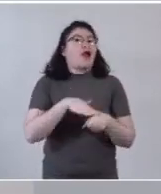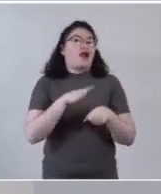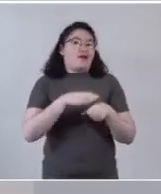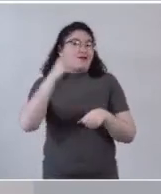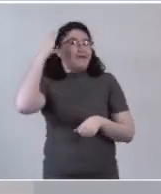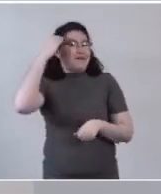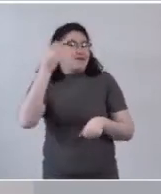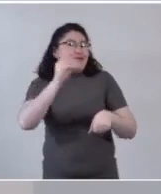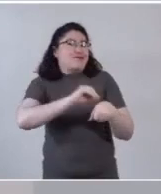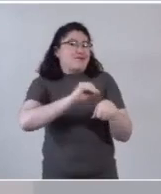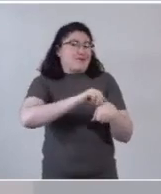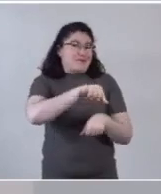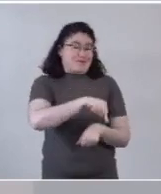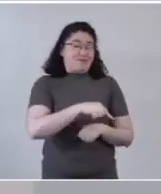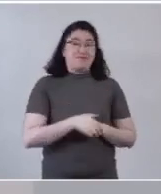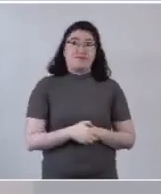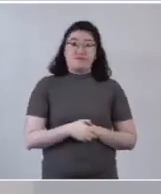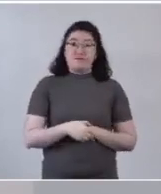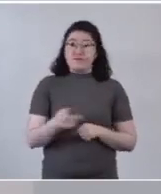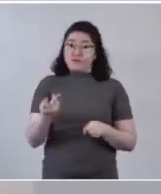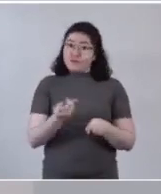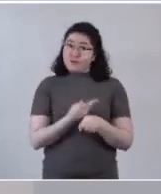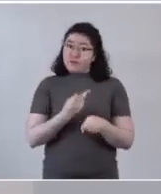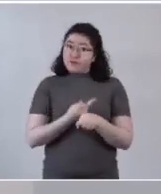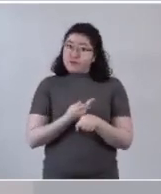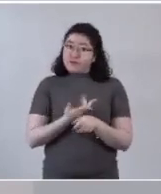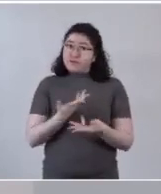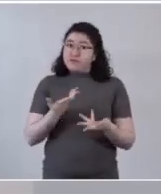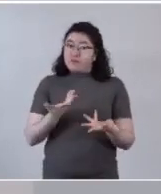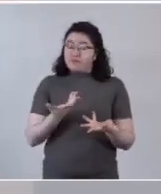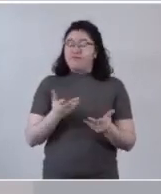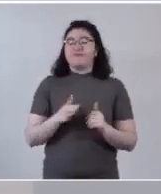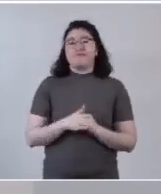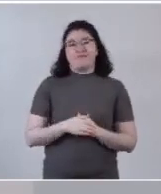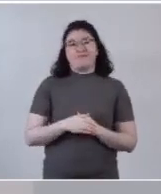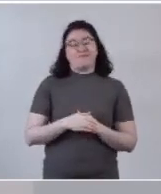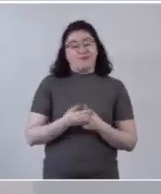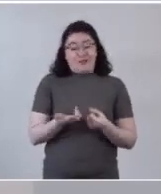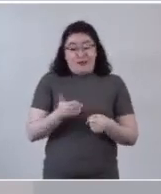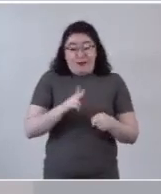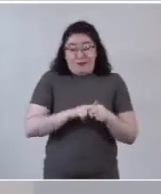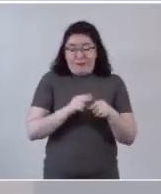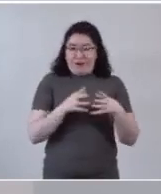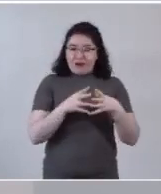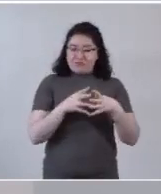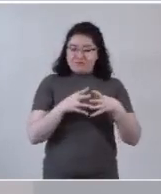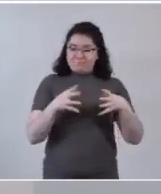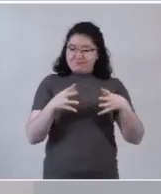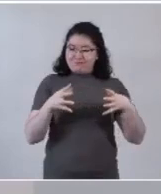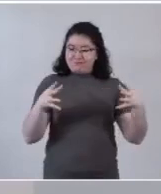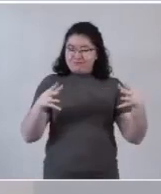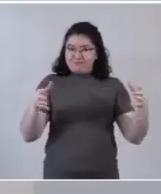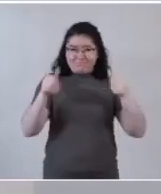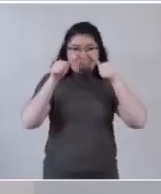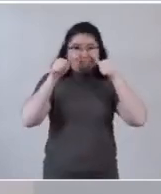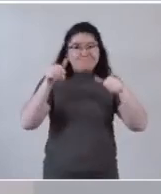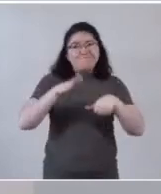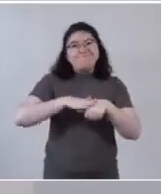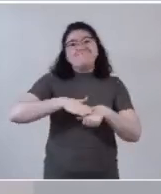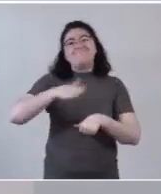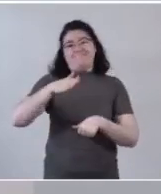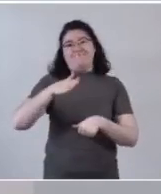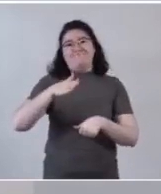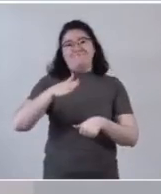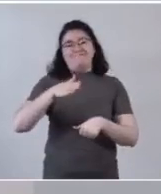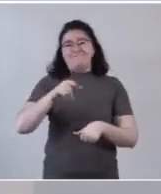Entonces, esto ha permitido que la capacidad hospitalaria se amplíe frente a lo que se tenía previamente para